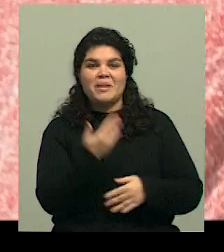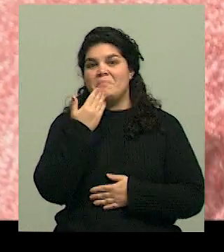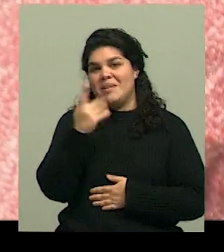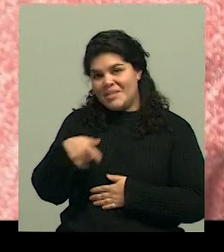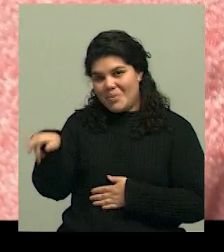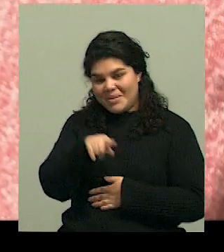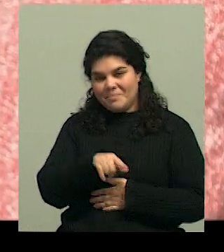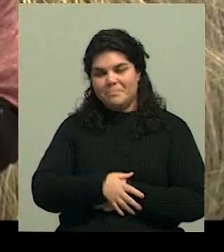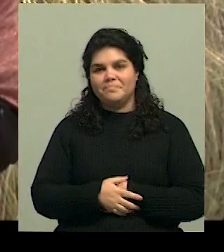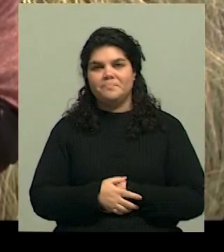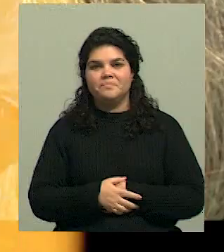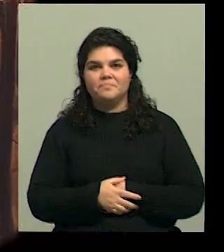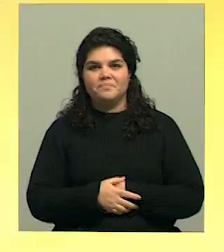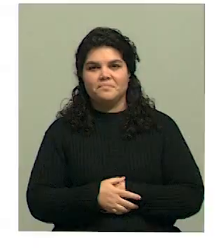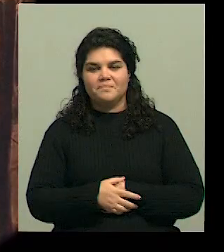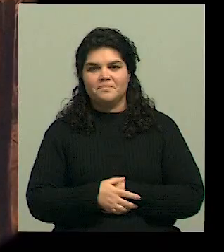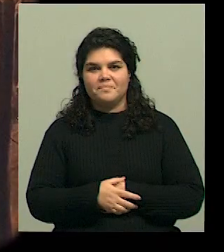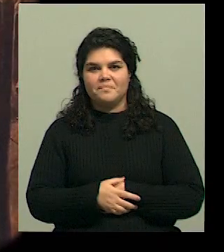ustedes.